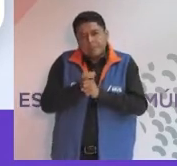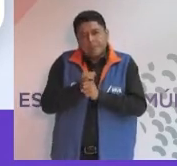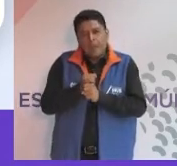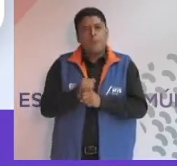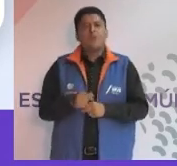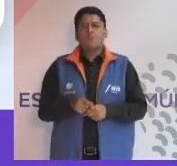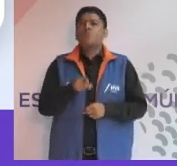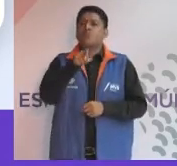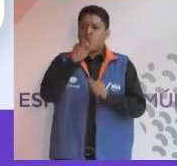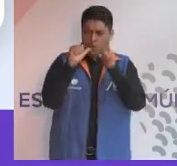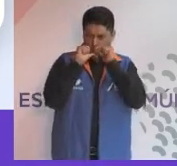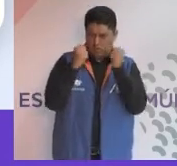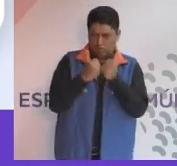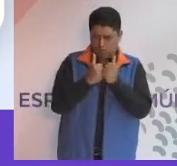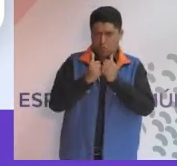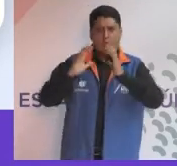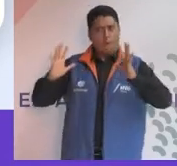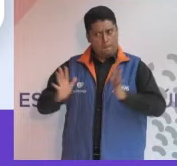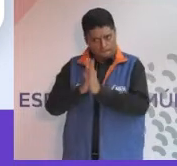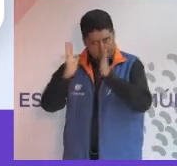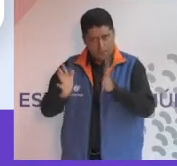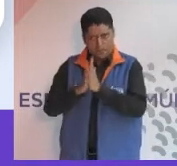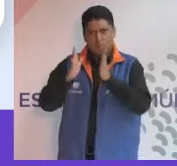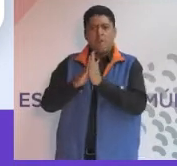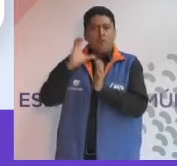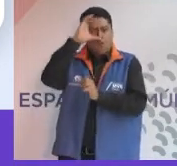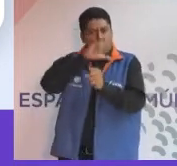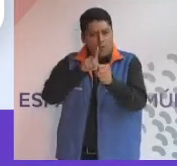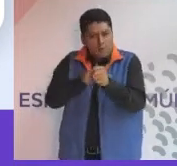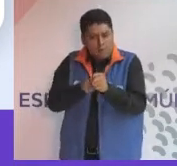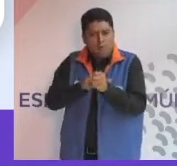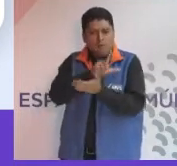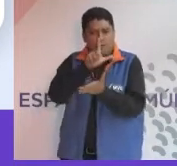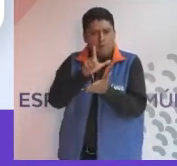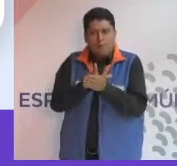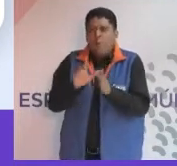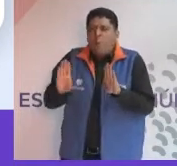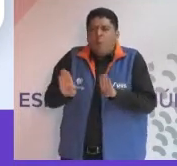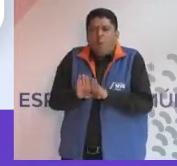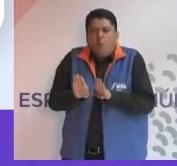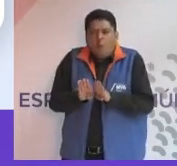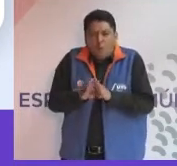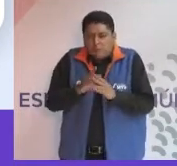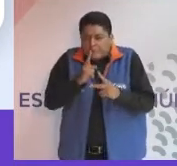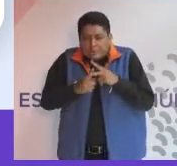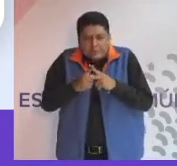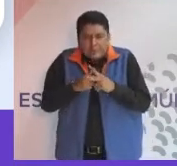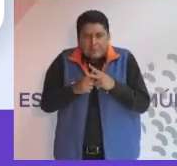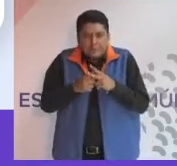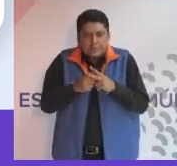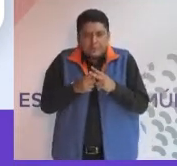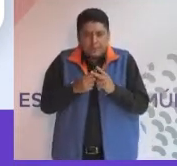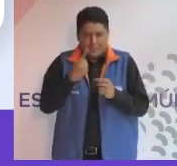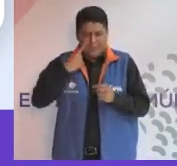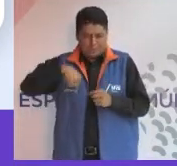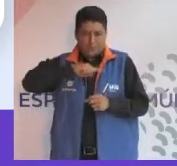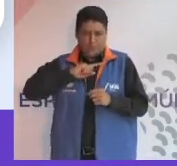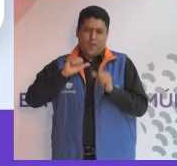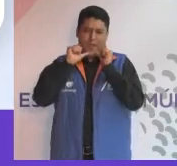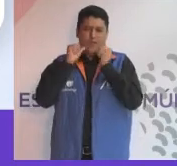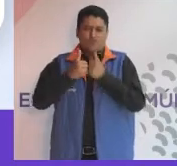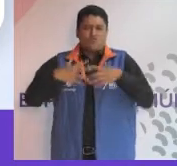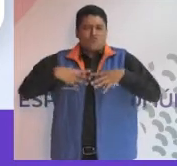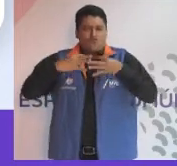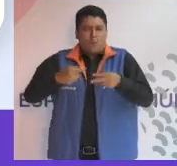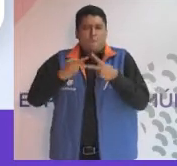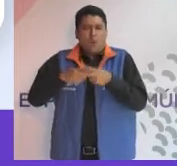como organización en cultura de la legalidad. Nosotros desde que nacimos en 2013 nos dimos a la